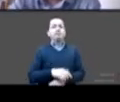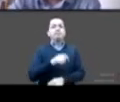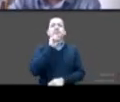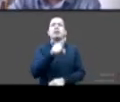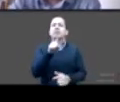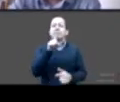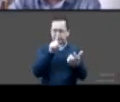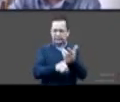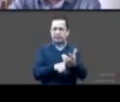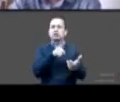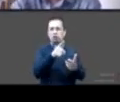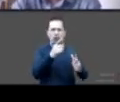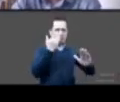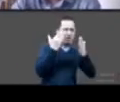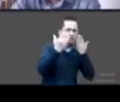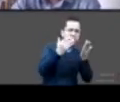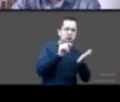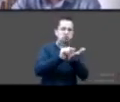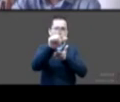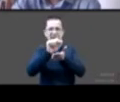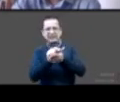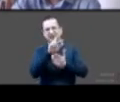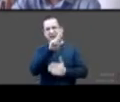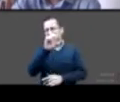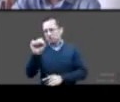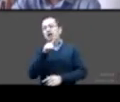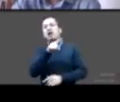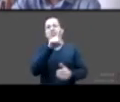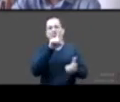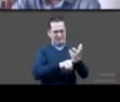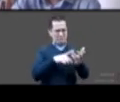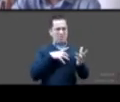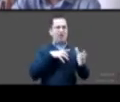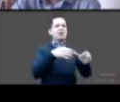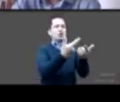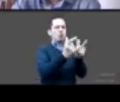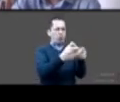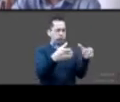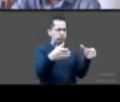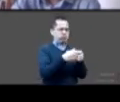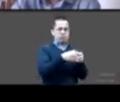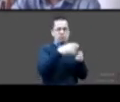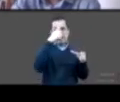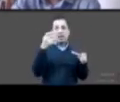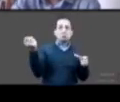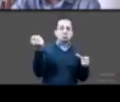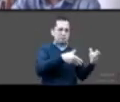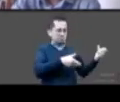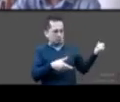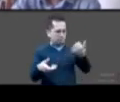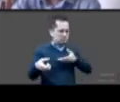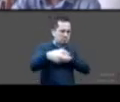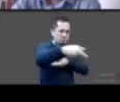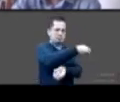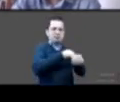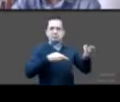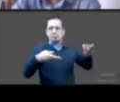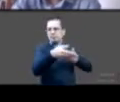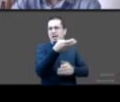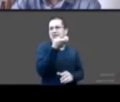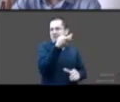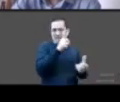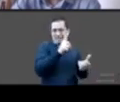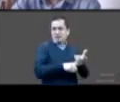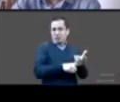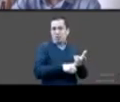sociales en donde están compartiendo estas imágenes, en donde se están distribuyendo estas imágenes y páginas de clasificados dentro